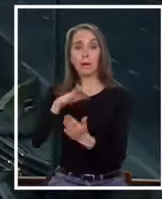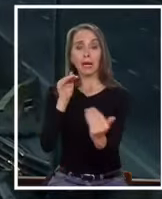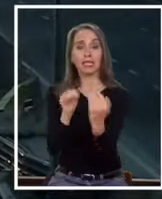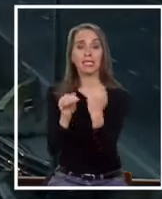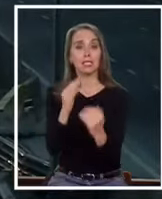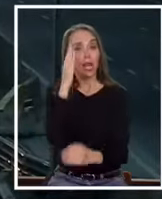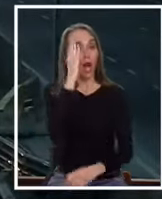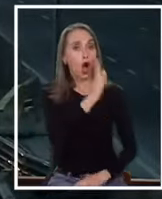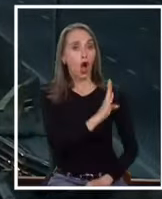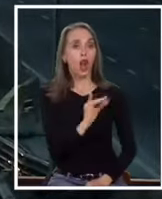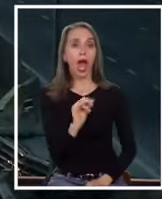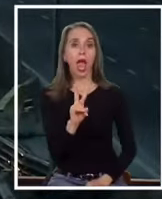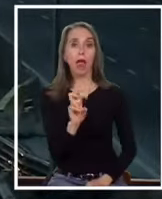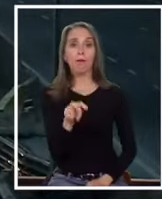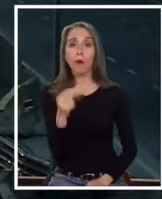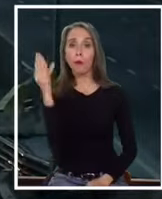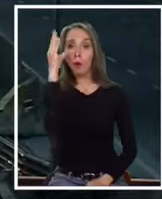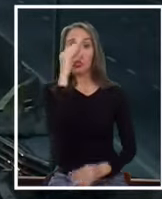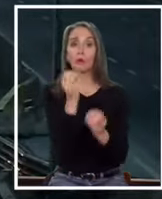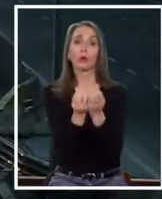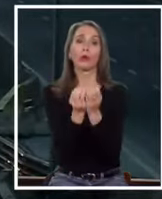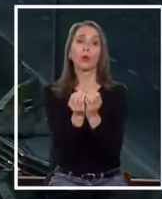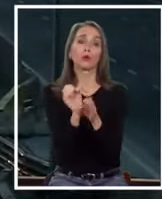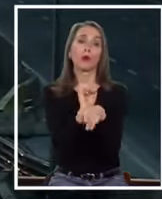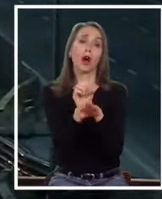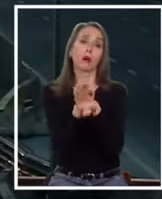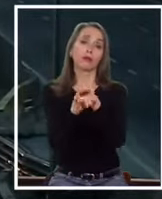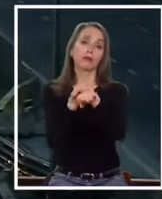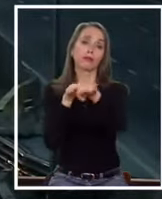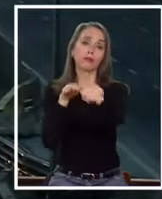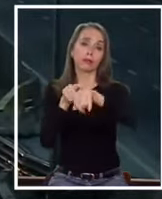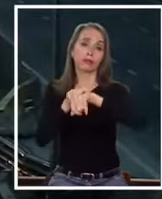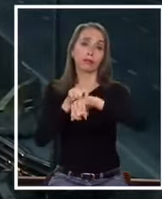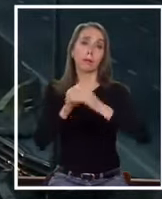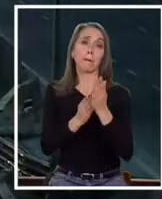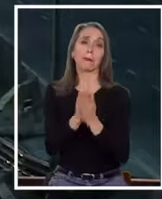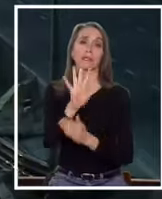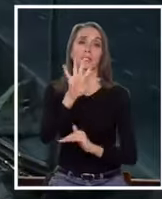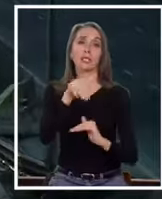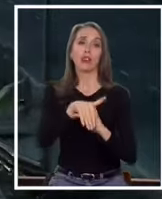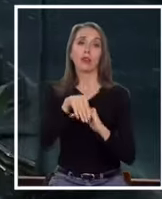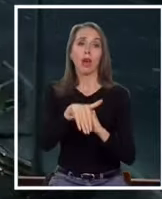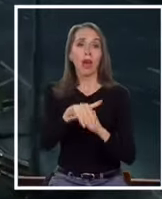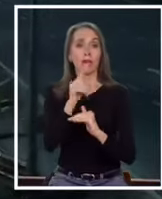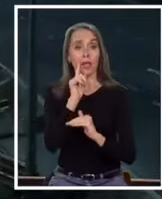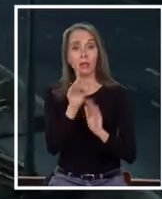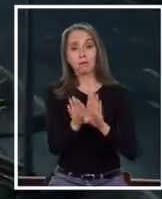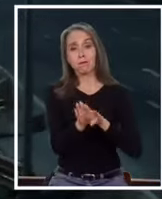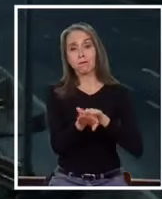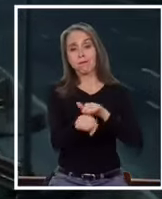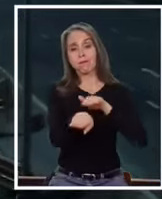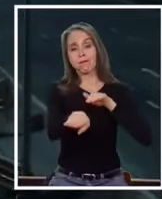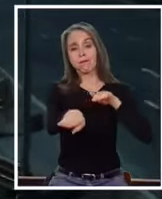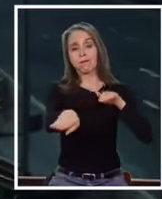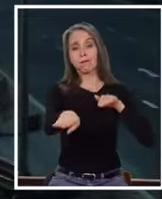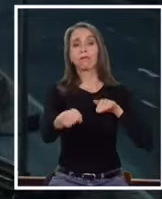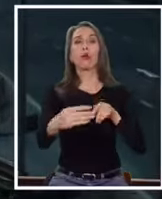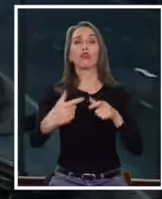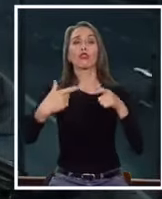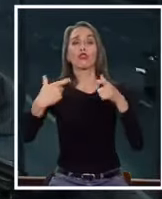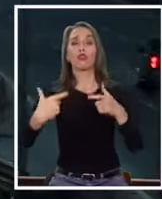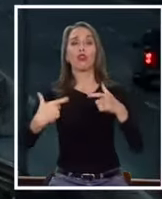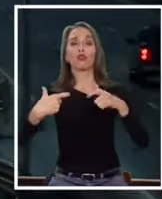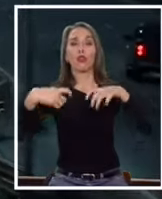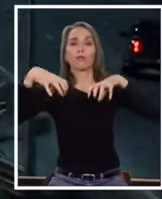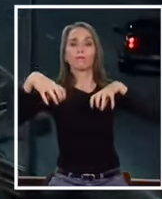Hola Iván, ¿cómo estás? Buenas noches. Así es, una cantidad importante de vehículos que desde las 5 de la tarde están en esta congestión vehicular a propósito del cordón sanitario